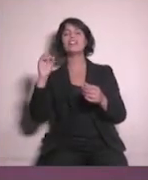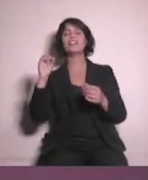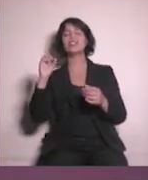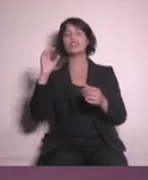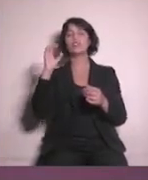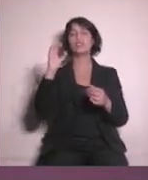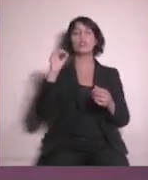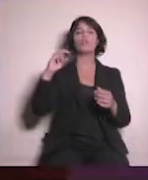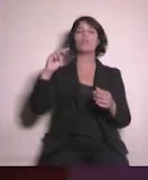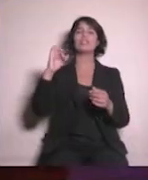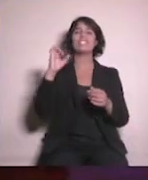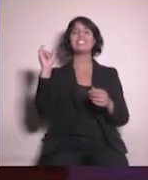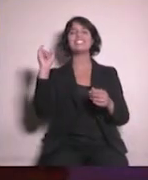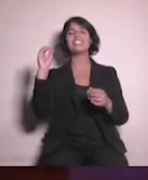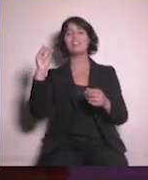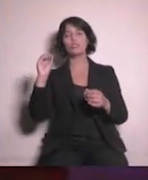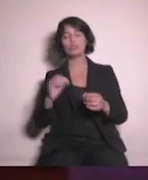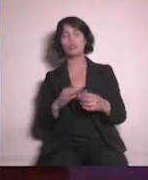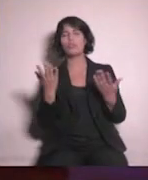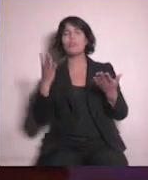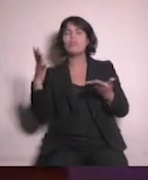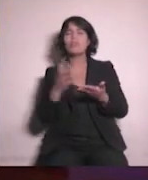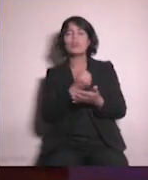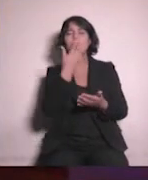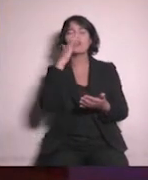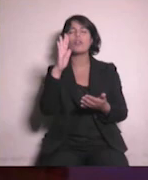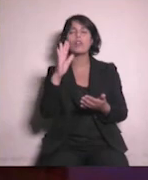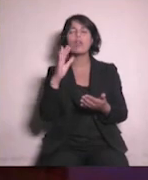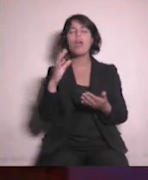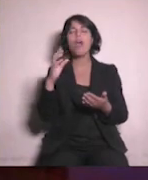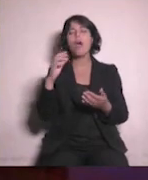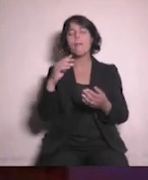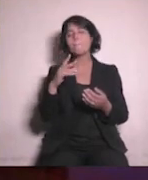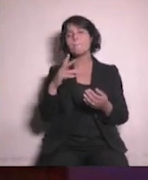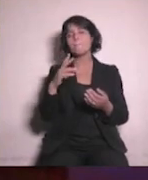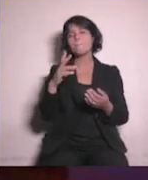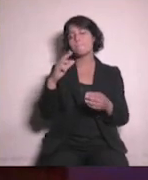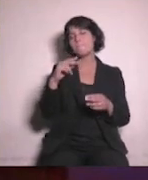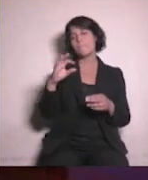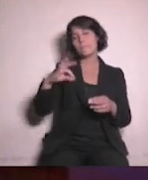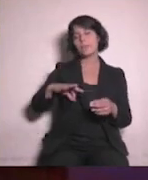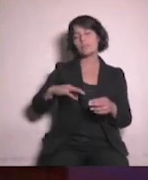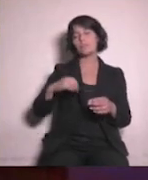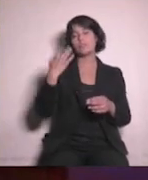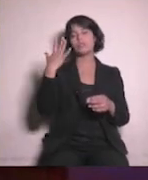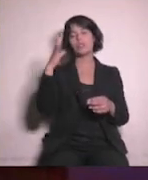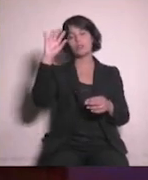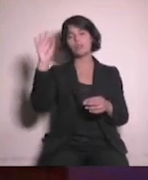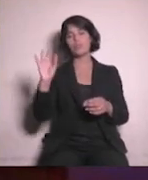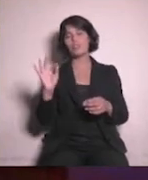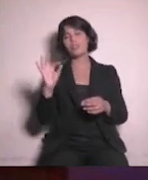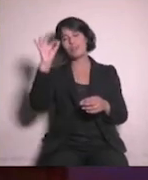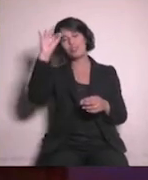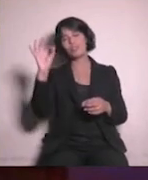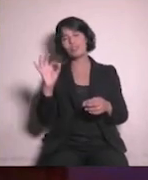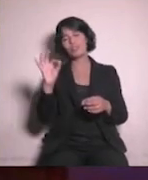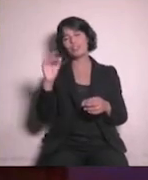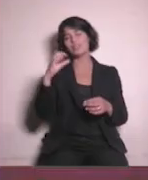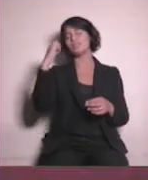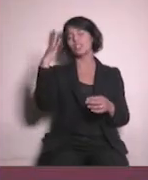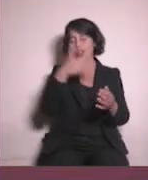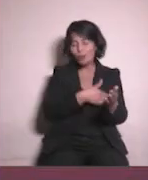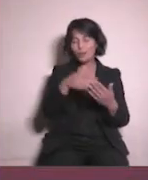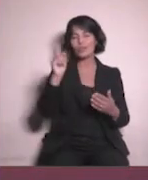Y por lo tanto, ¿cómo vamos a lograr pensiones dejando a 5 millones que no están contribuyendo a su pensión? La